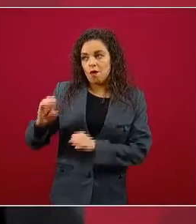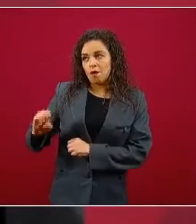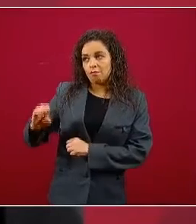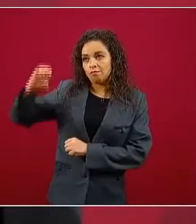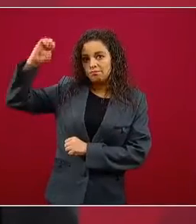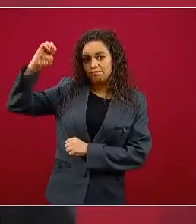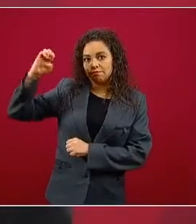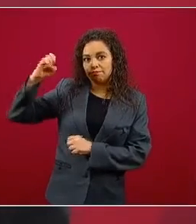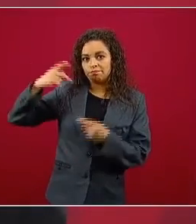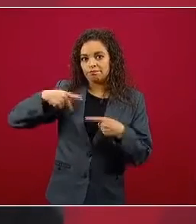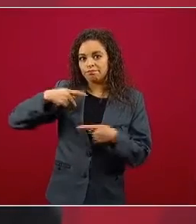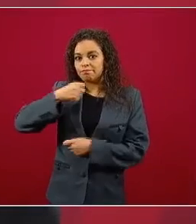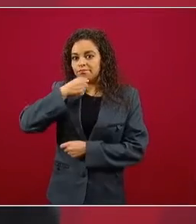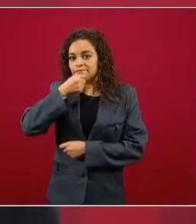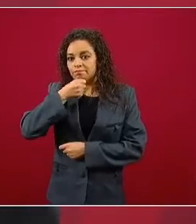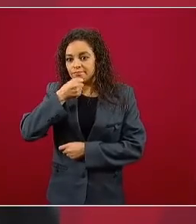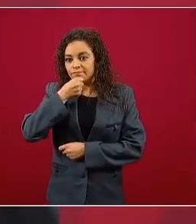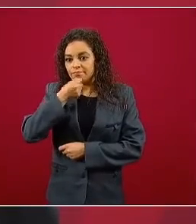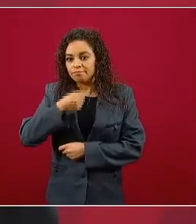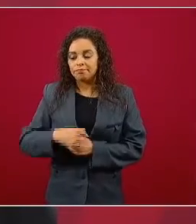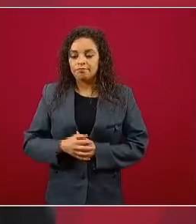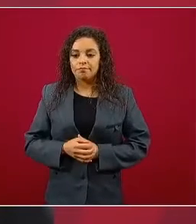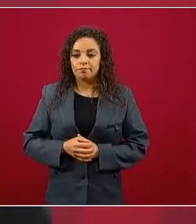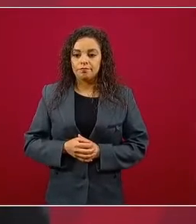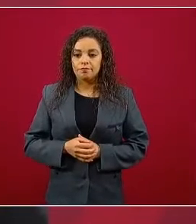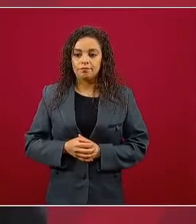nuestras casas.